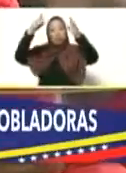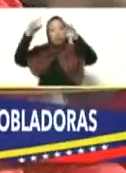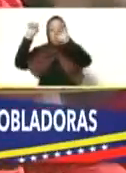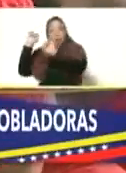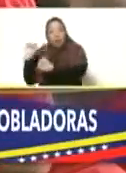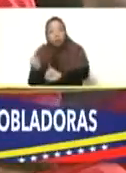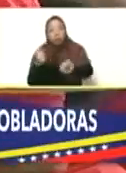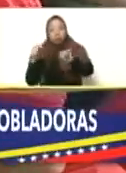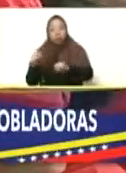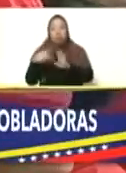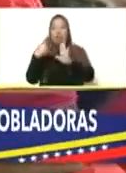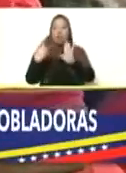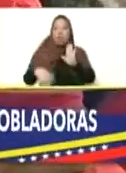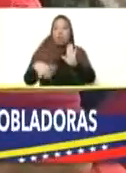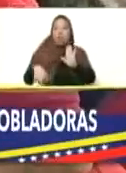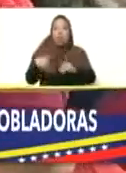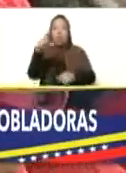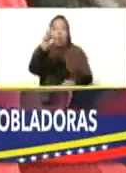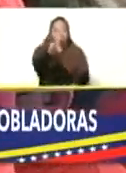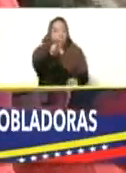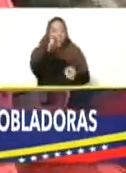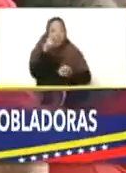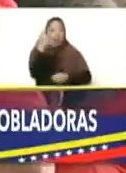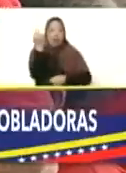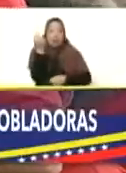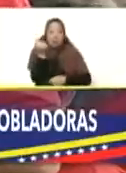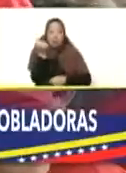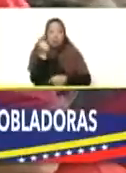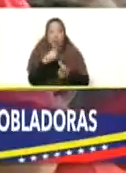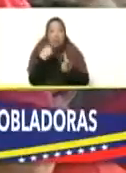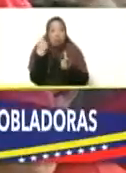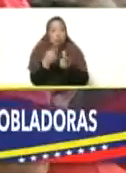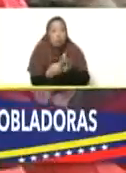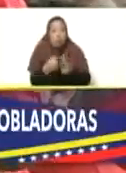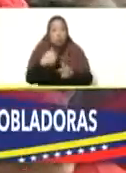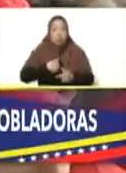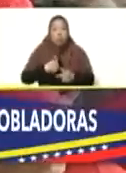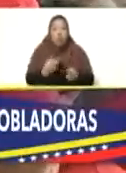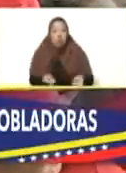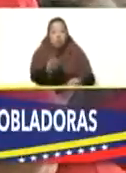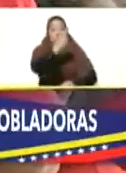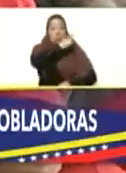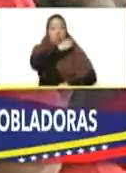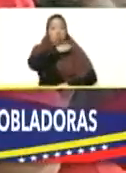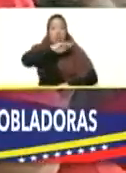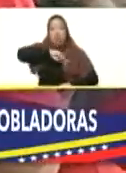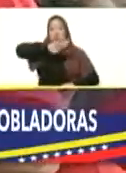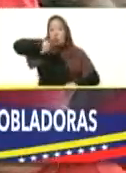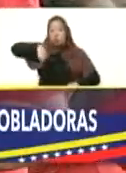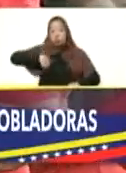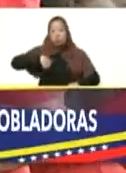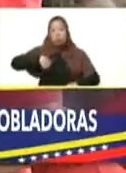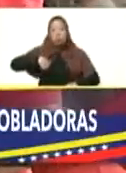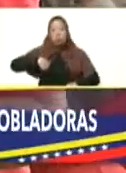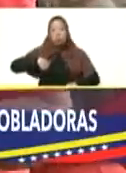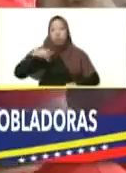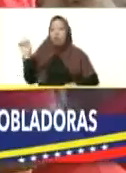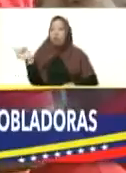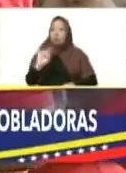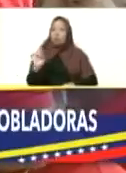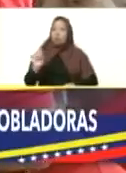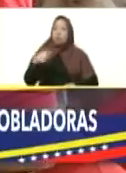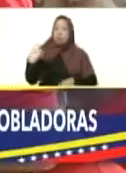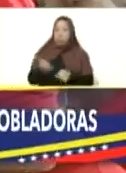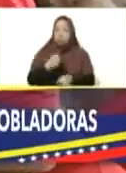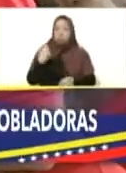de que porque los pagan un salario entonces son los dueños de nosotras y nosotros y no es así nosotros